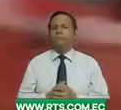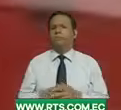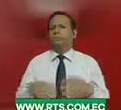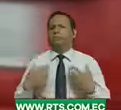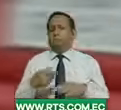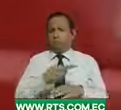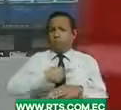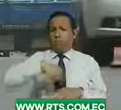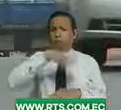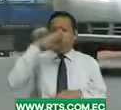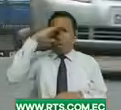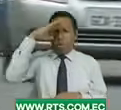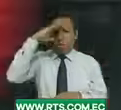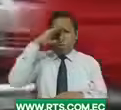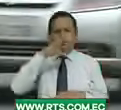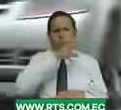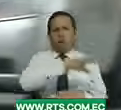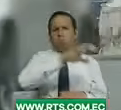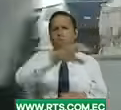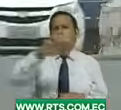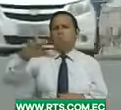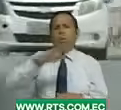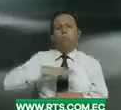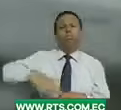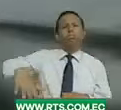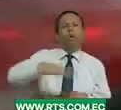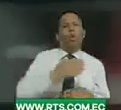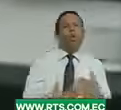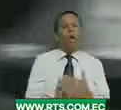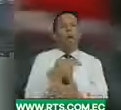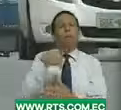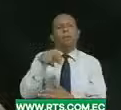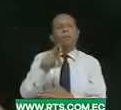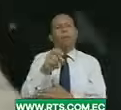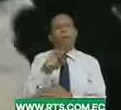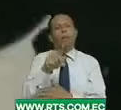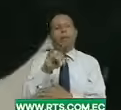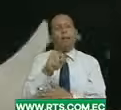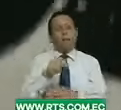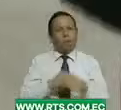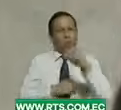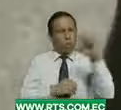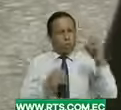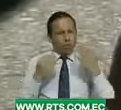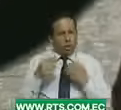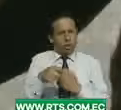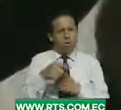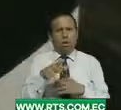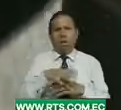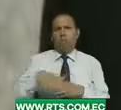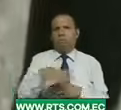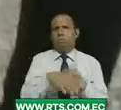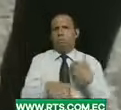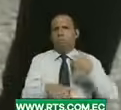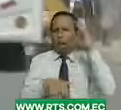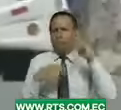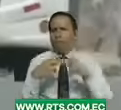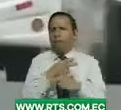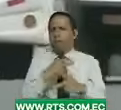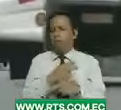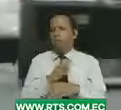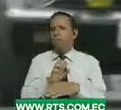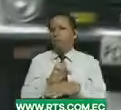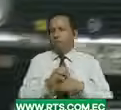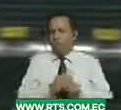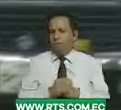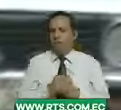Ejecutaban operativos de control en diferentes puntos del distrito Nueva Prosperina, considerado el más peligroso del país,